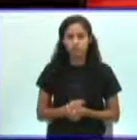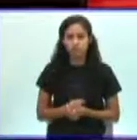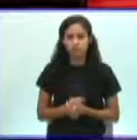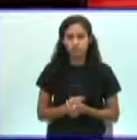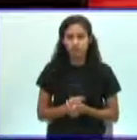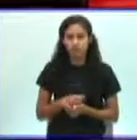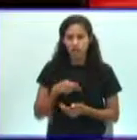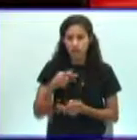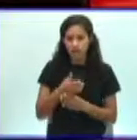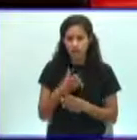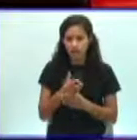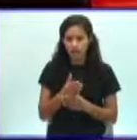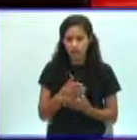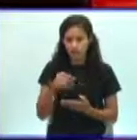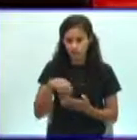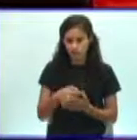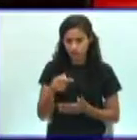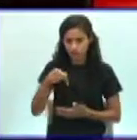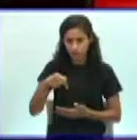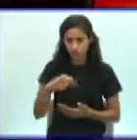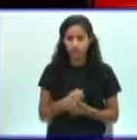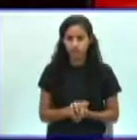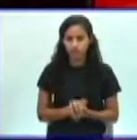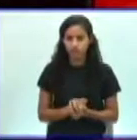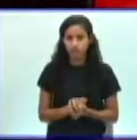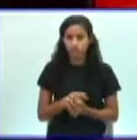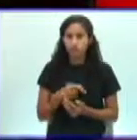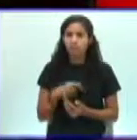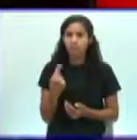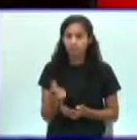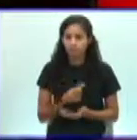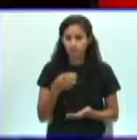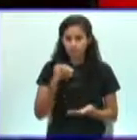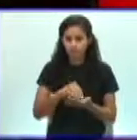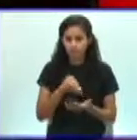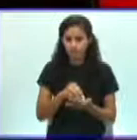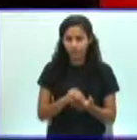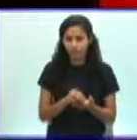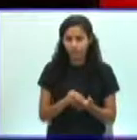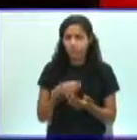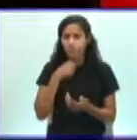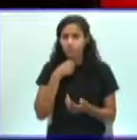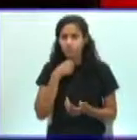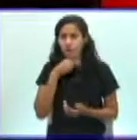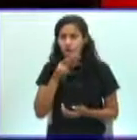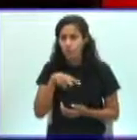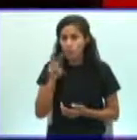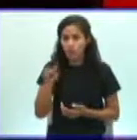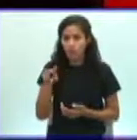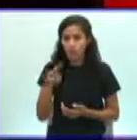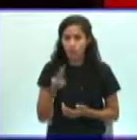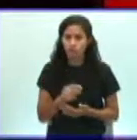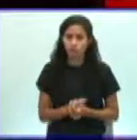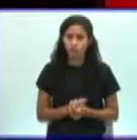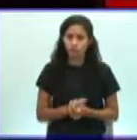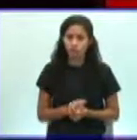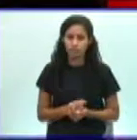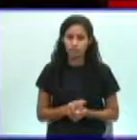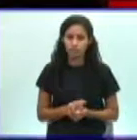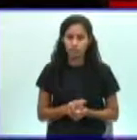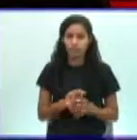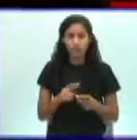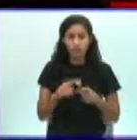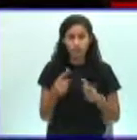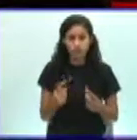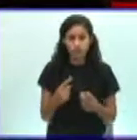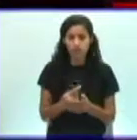el encuentro del día de hoy, vamos a orientar el instrumento de autocontrol. Por